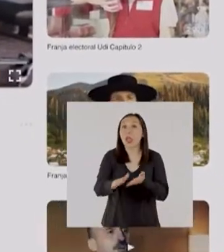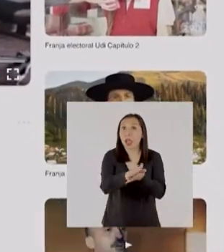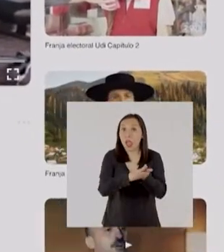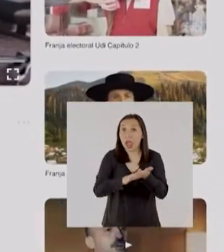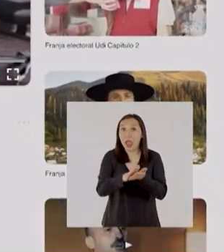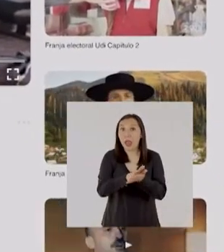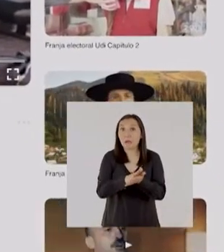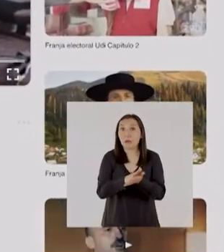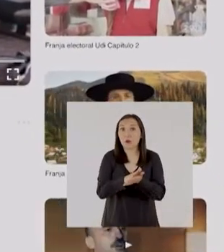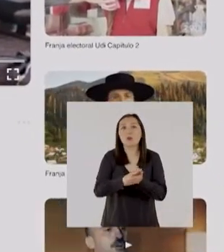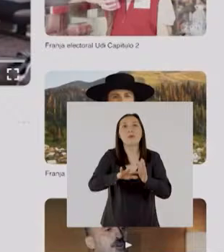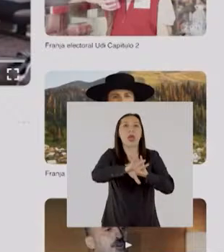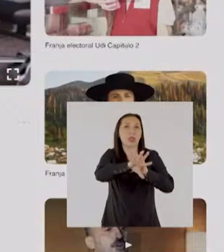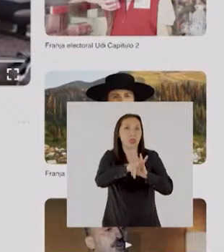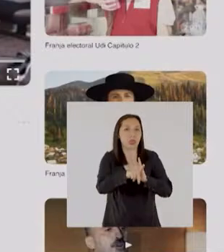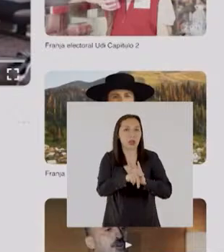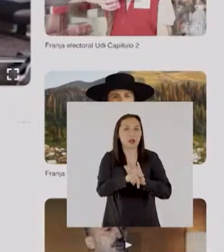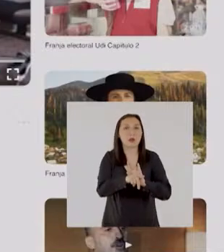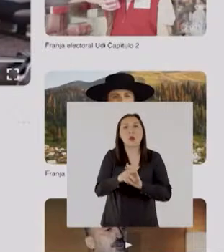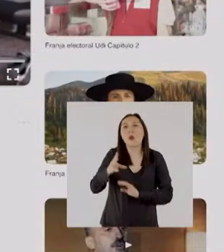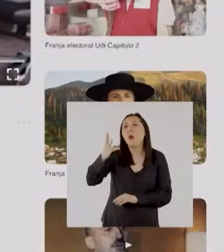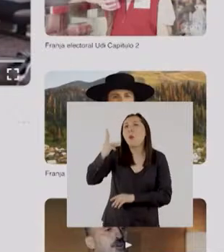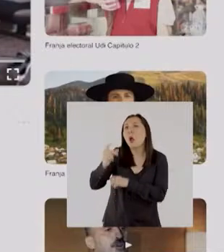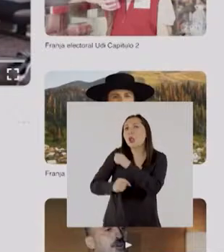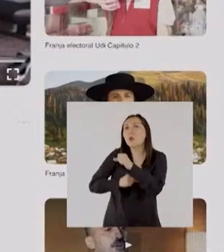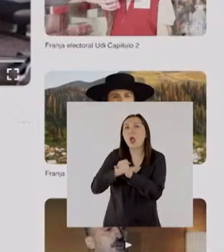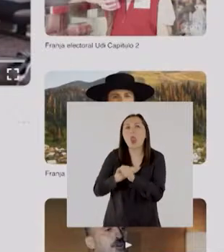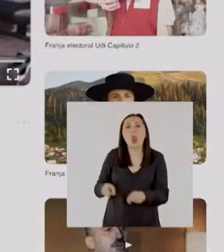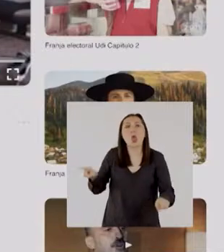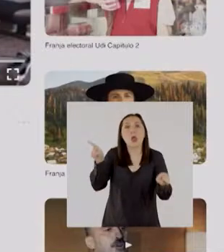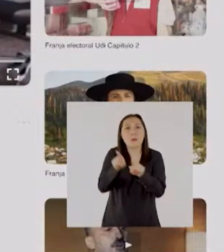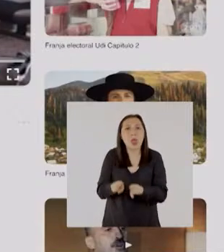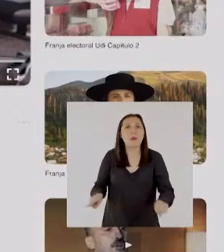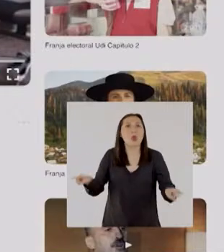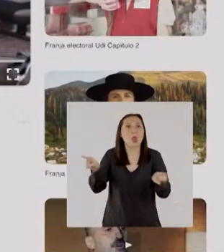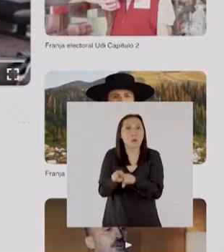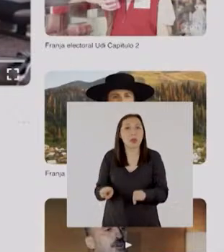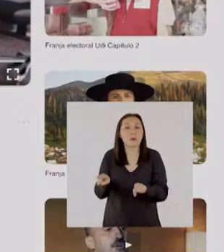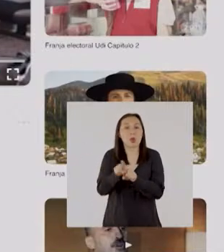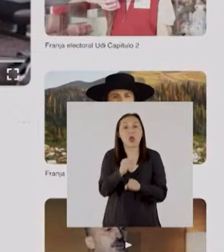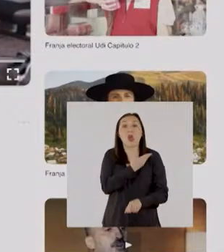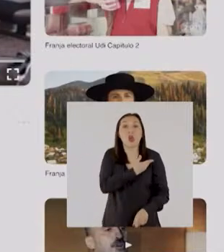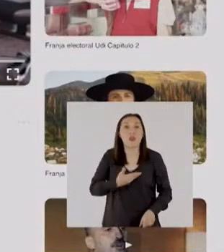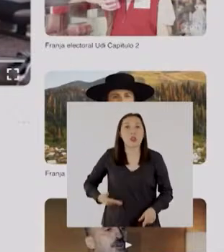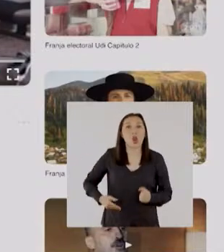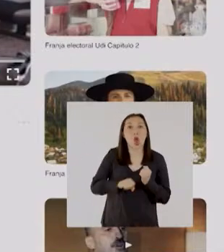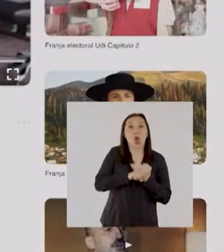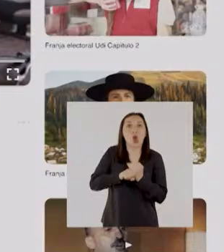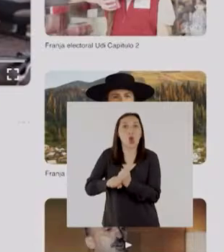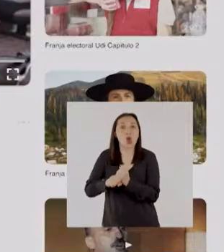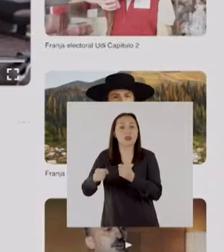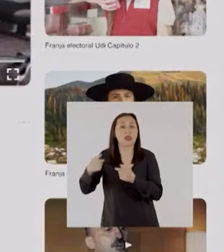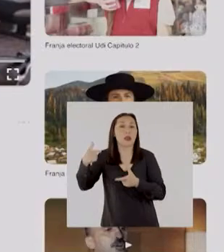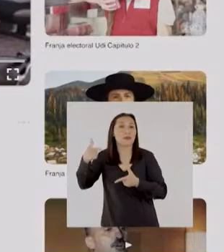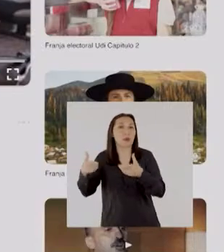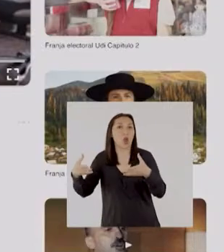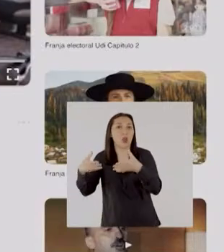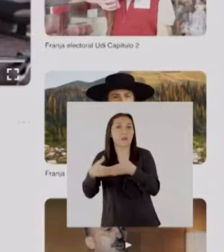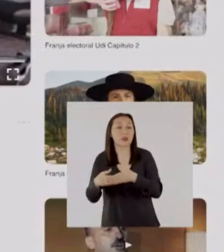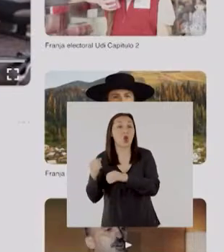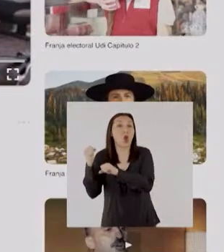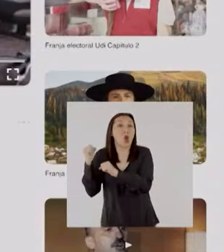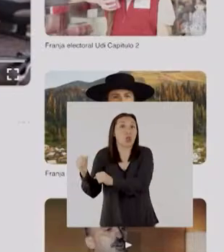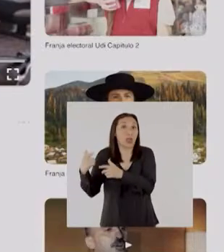un ejemplo es la delincuencia cuántos años de lo mismo el gobierno le echa la culpa a la oposición la